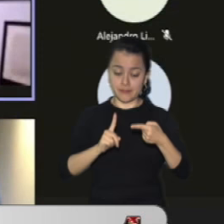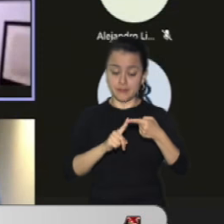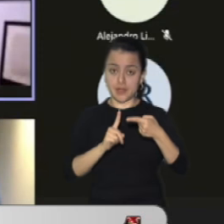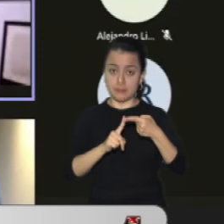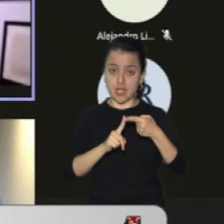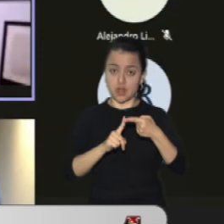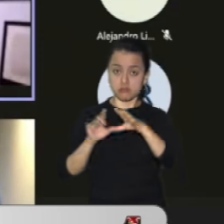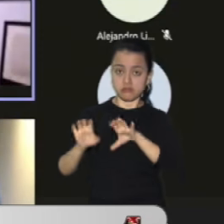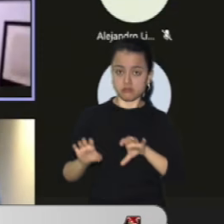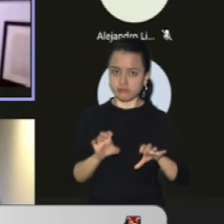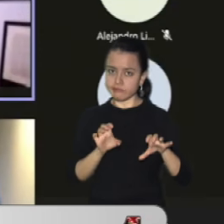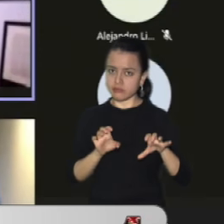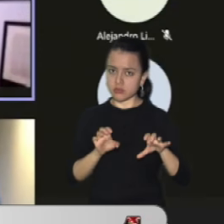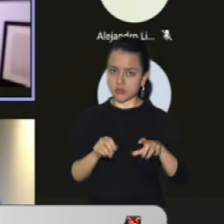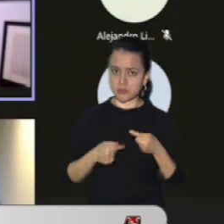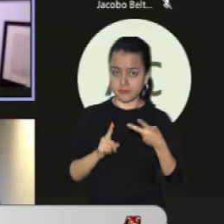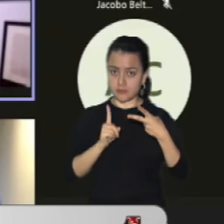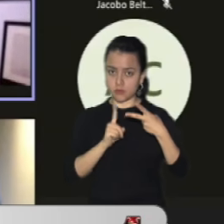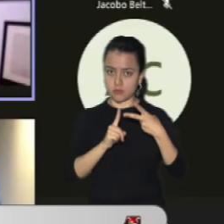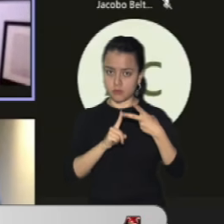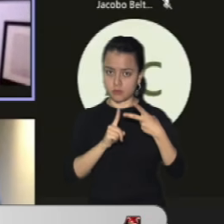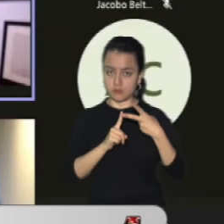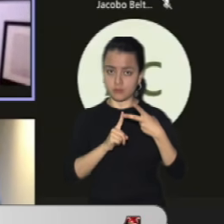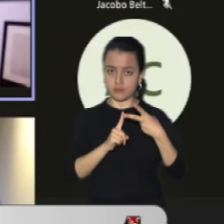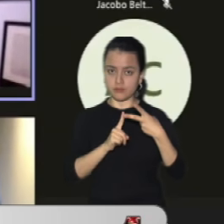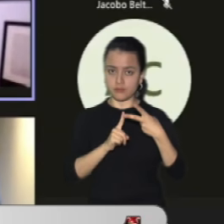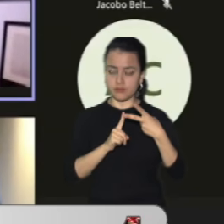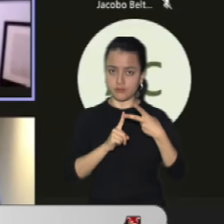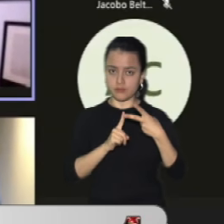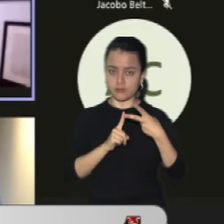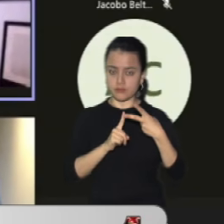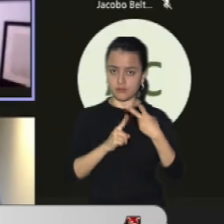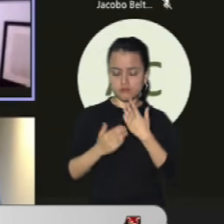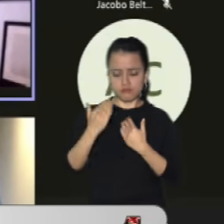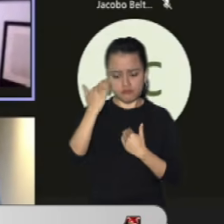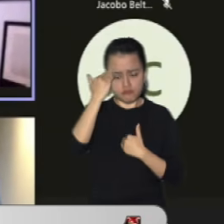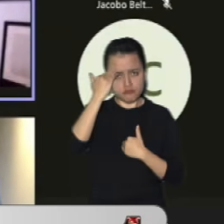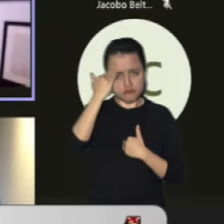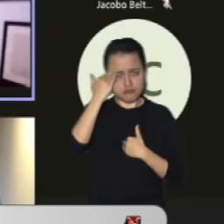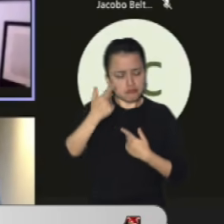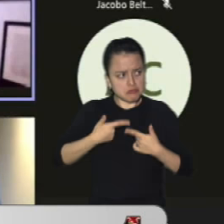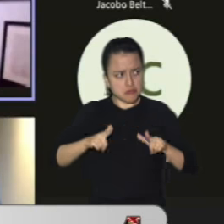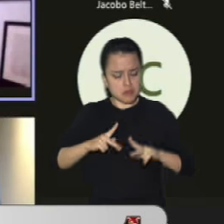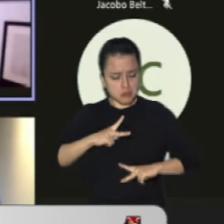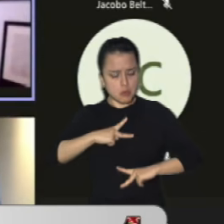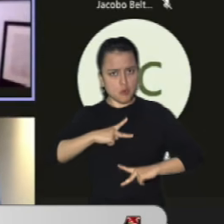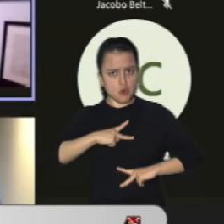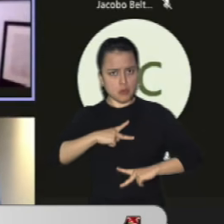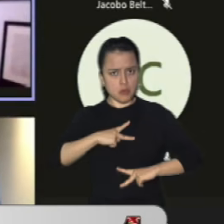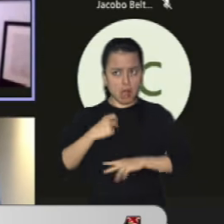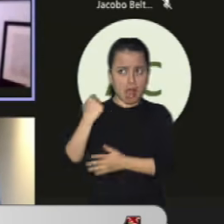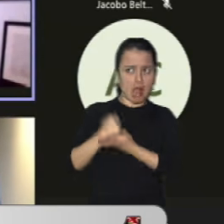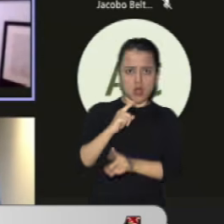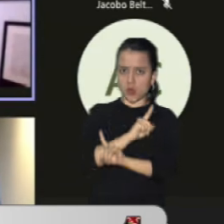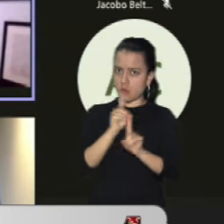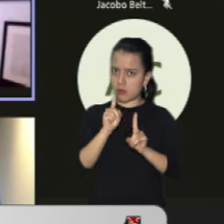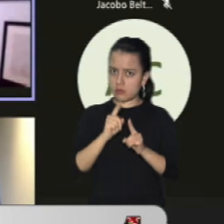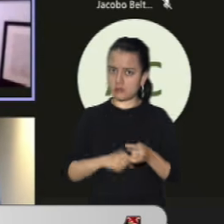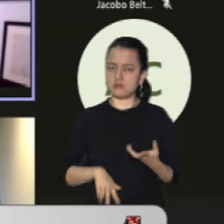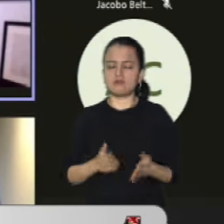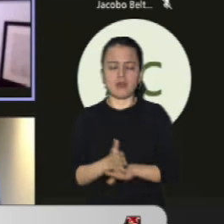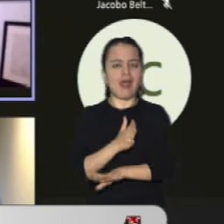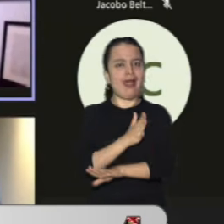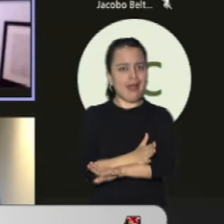efectuada por un médico. Dos, sea realizada con el consentimiento libre e informado, previo